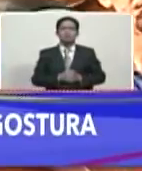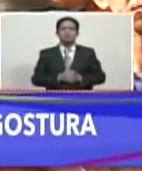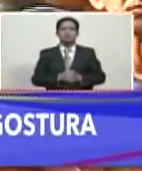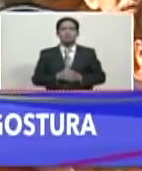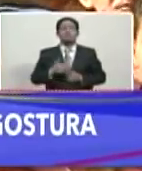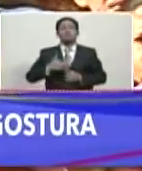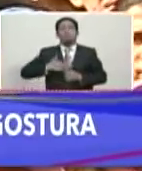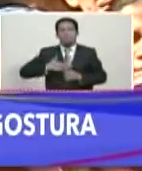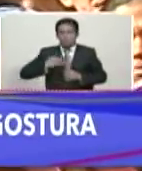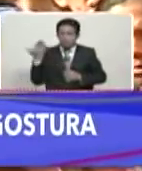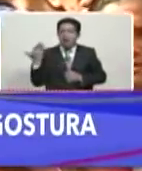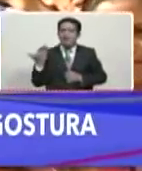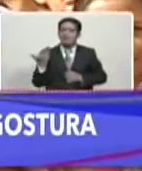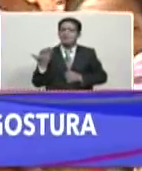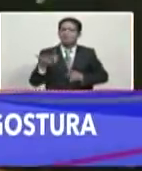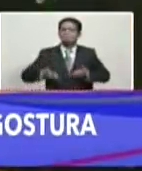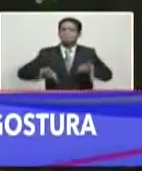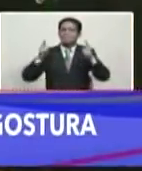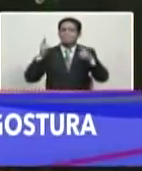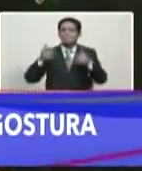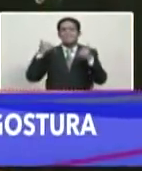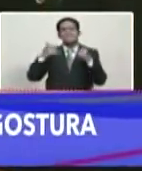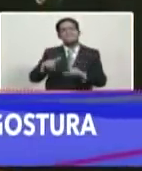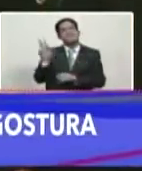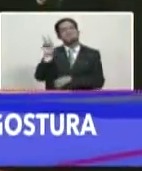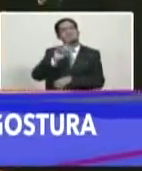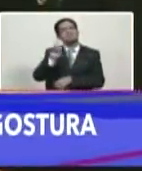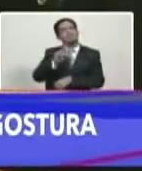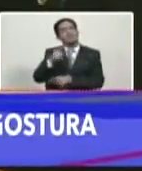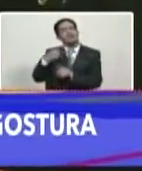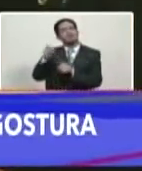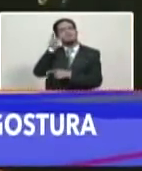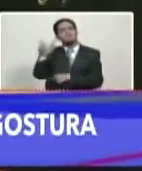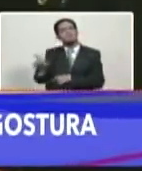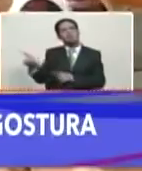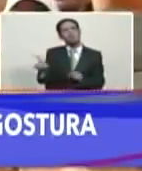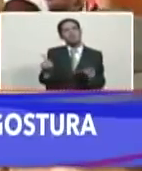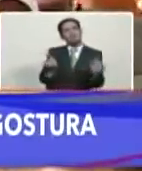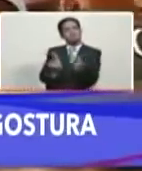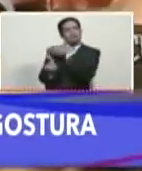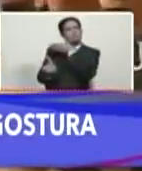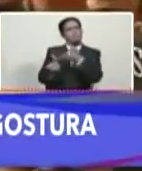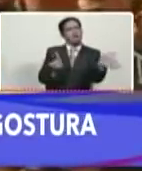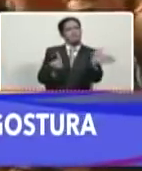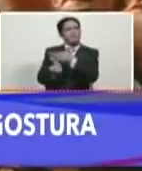¿Podemos permitir que a nuestra hija Venezuela alguien le haga daño?